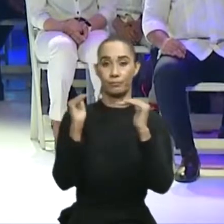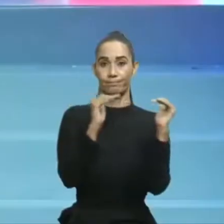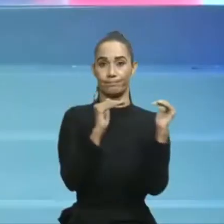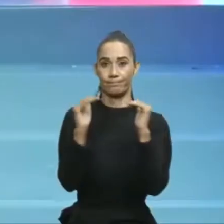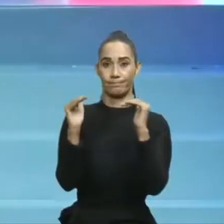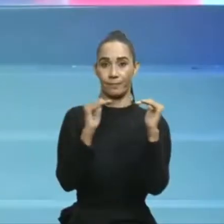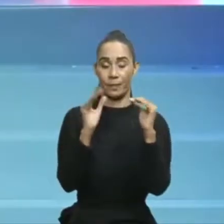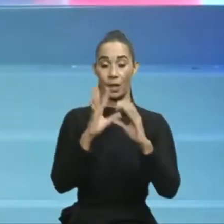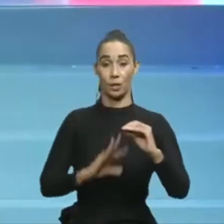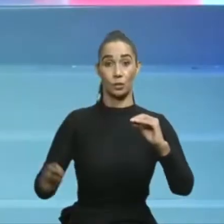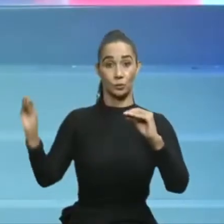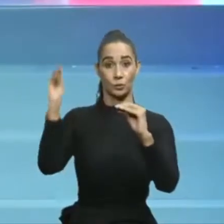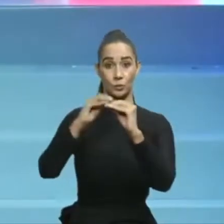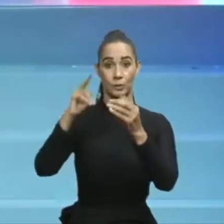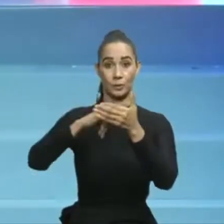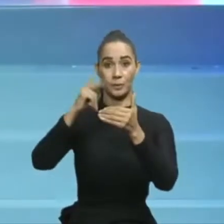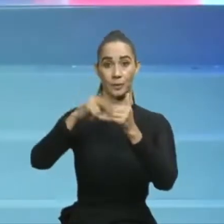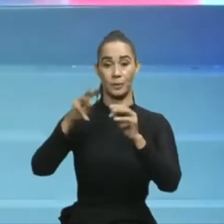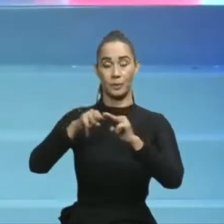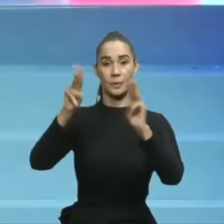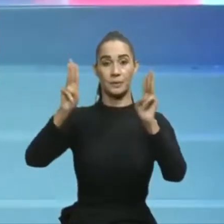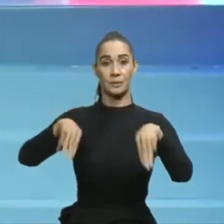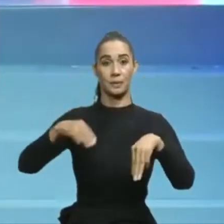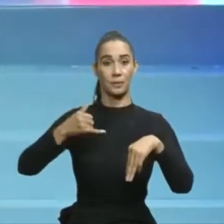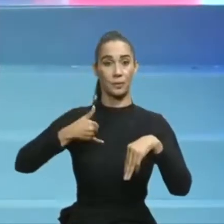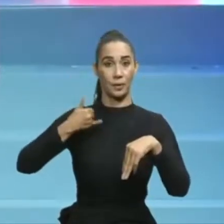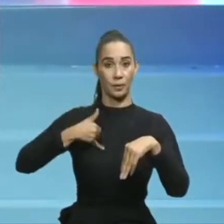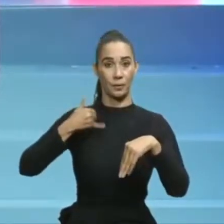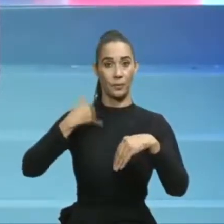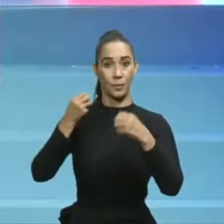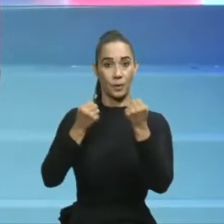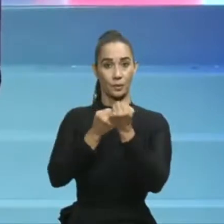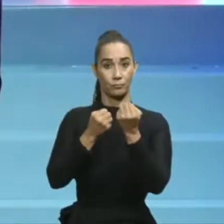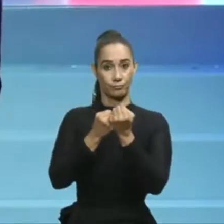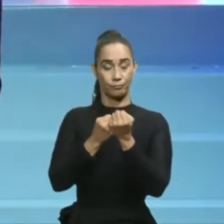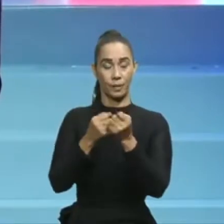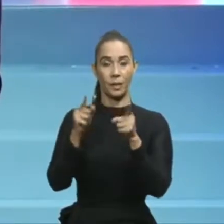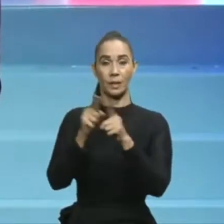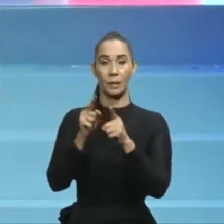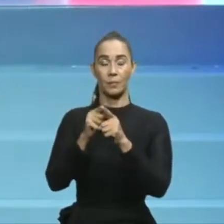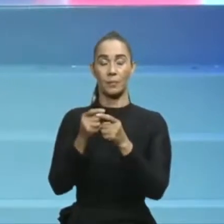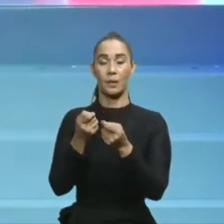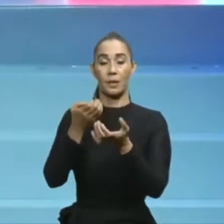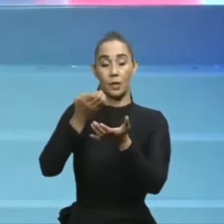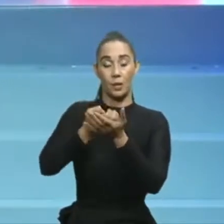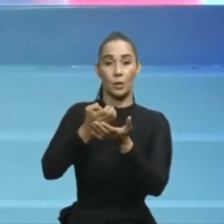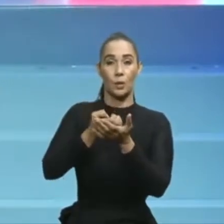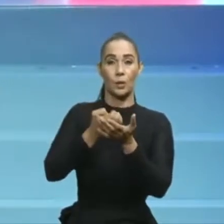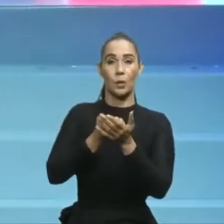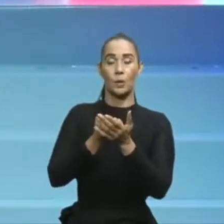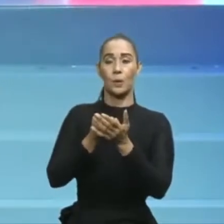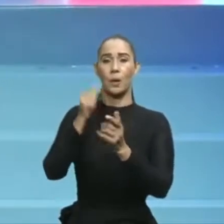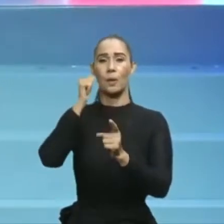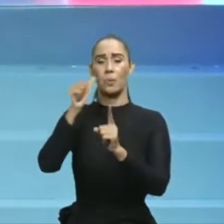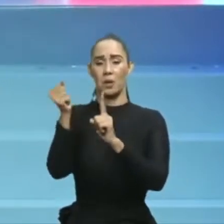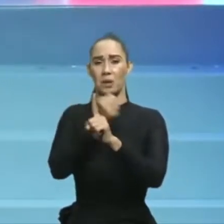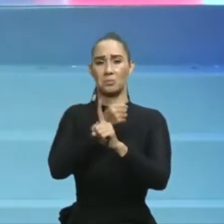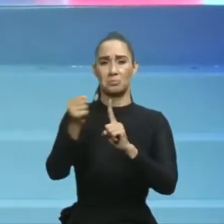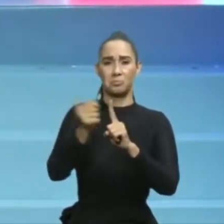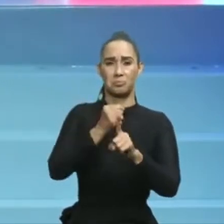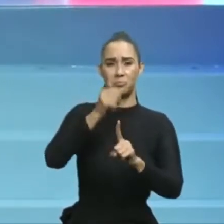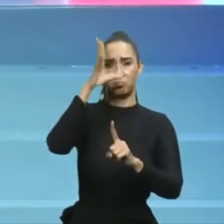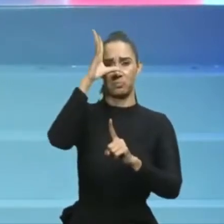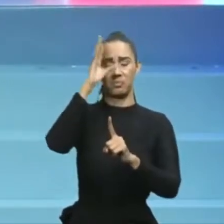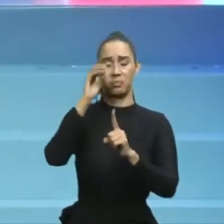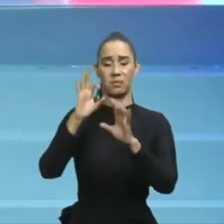duplicando el presupuesto del ministerio de la mujer y hemos inyectado recursos para dar apoyo económico a las víctimas de violencia de género